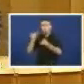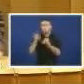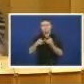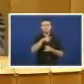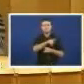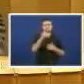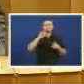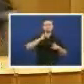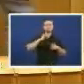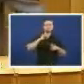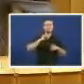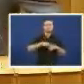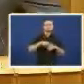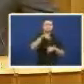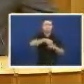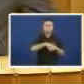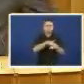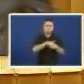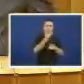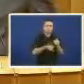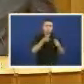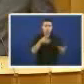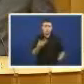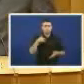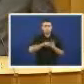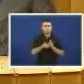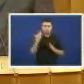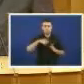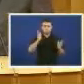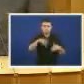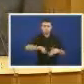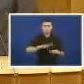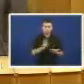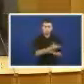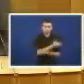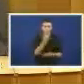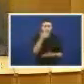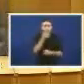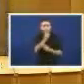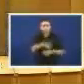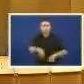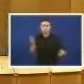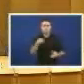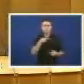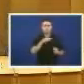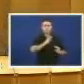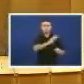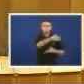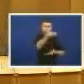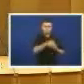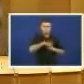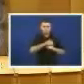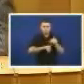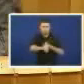responsabilidades de goberno. Eso a fin de contas xa non ten solución. O peor é o que propón para o futuro e que nos